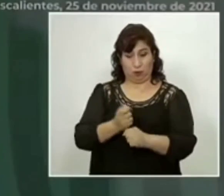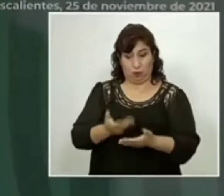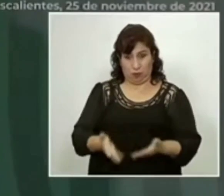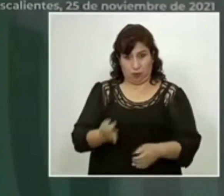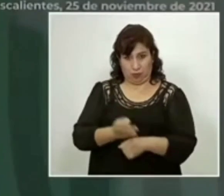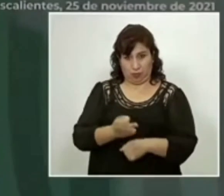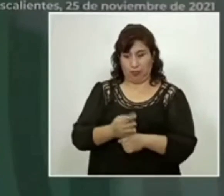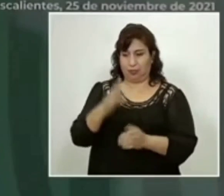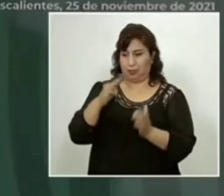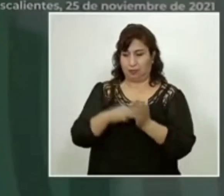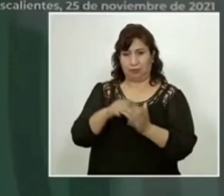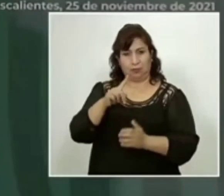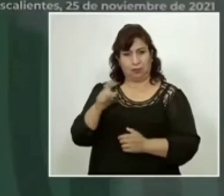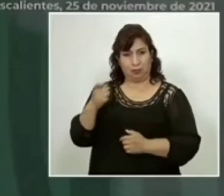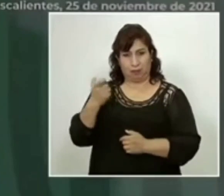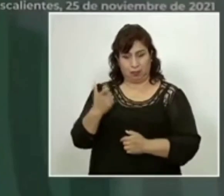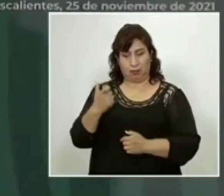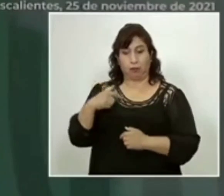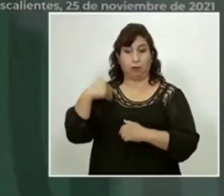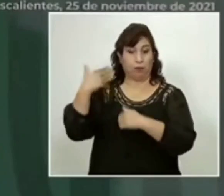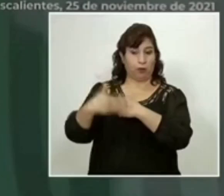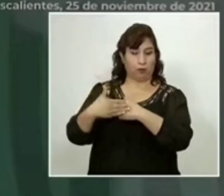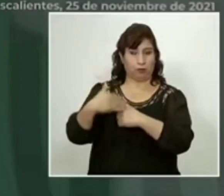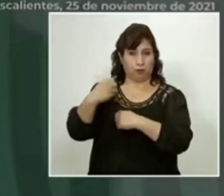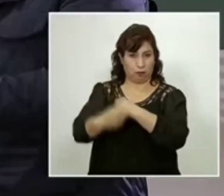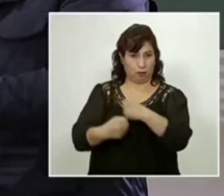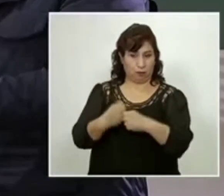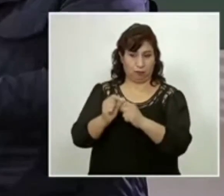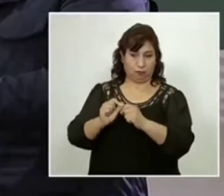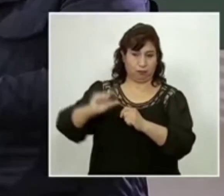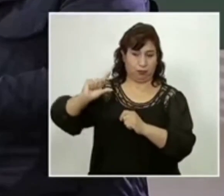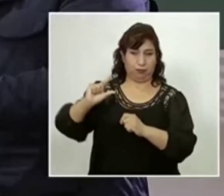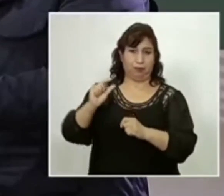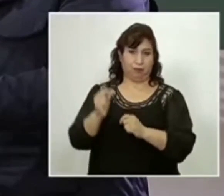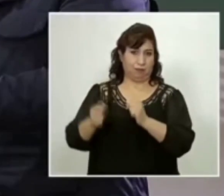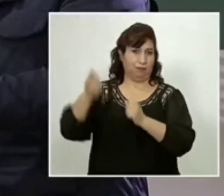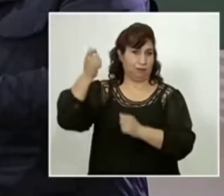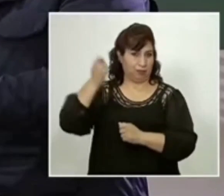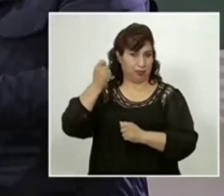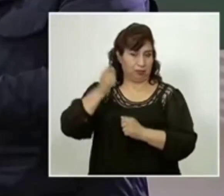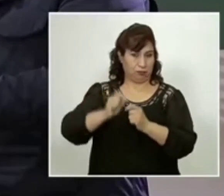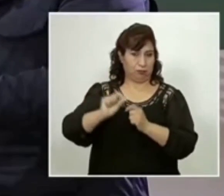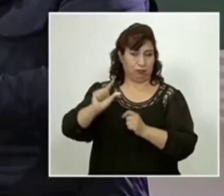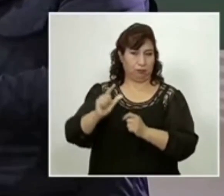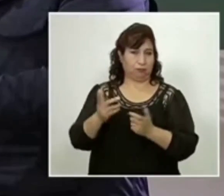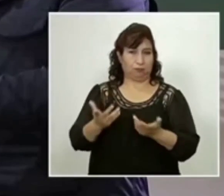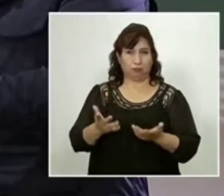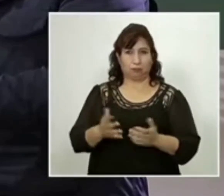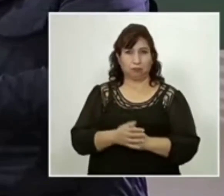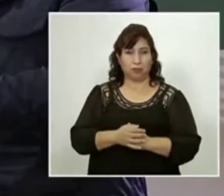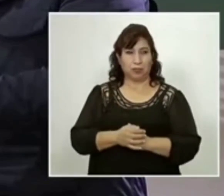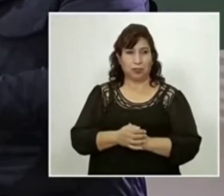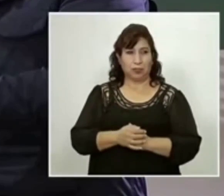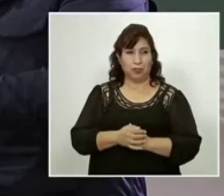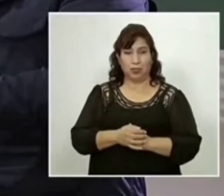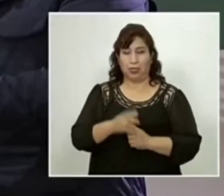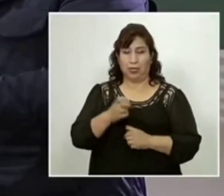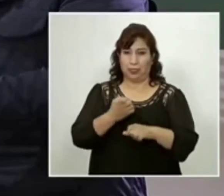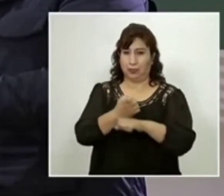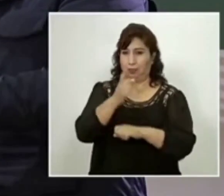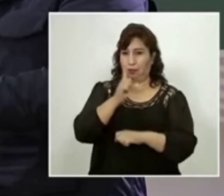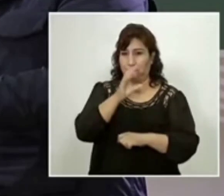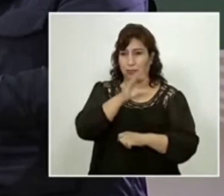3,100 pesos y el próximo año tendrán un incremento en la pensión. En suma, en el estado de Aguascalientes este